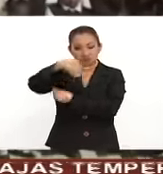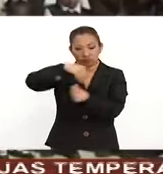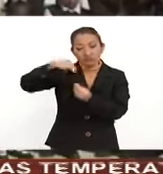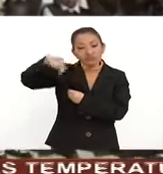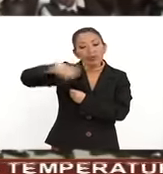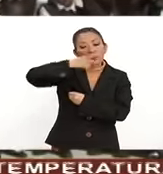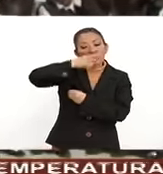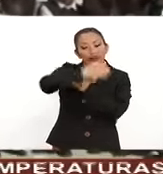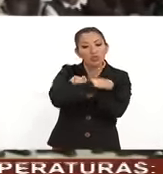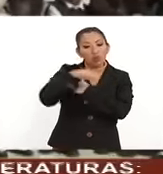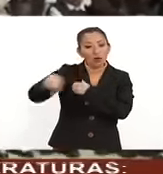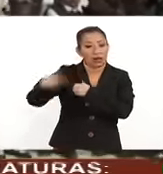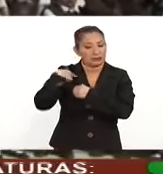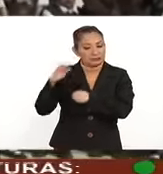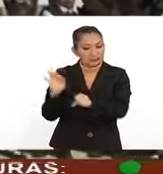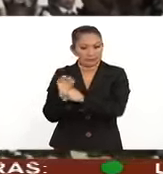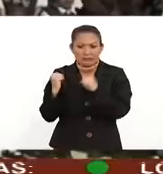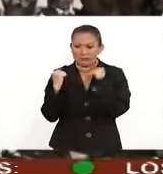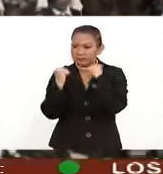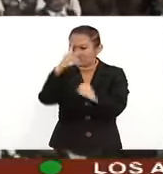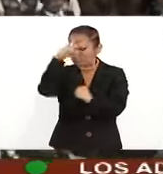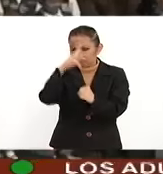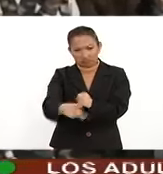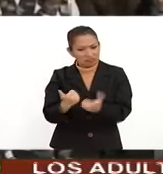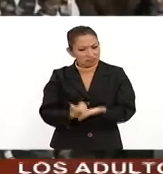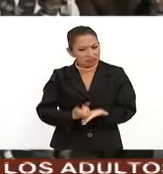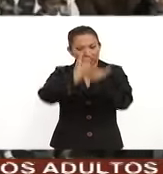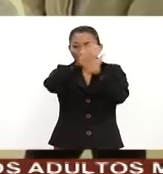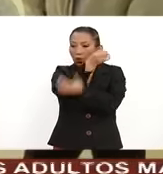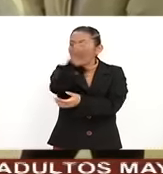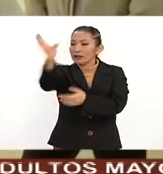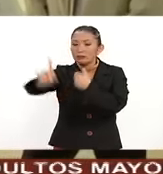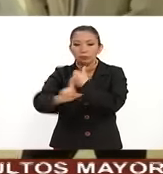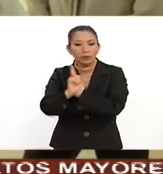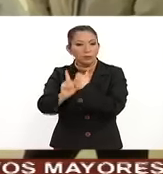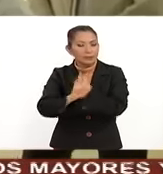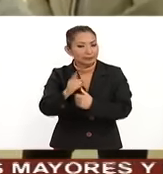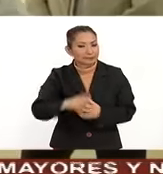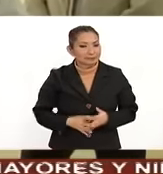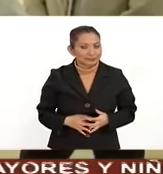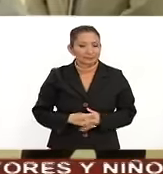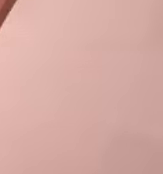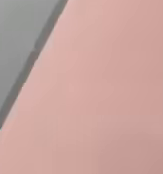Ahí dijo que la educación es la fortaleza del país ante cualquier reto.